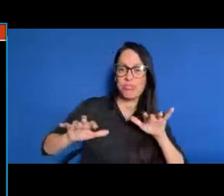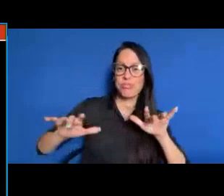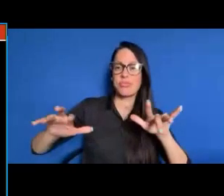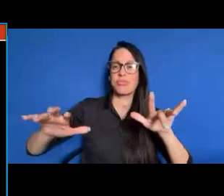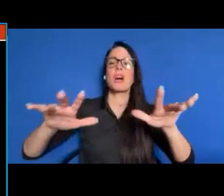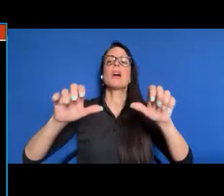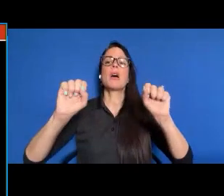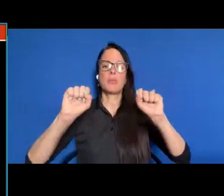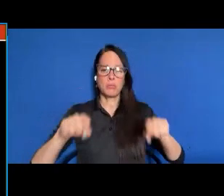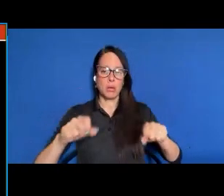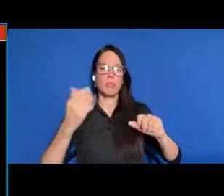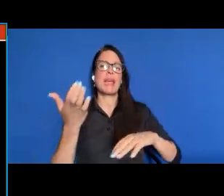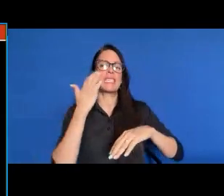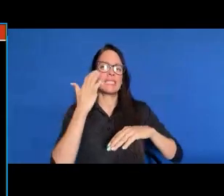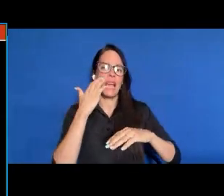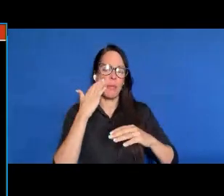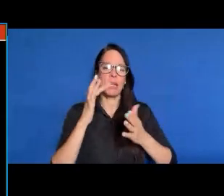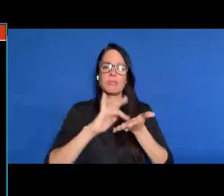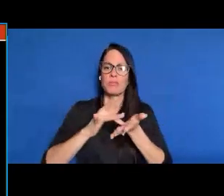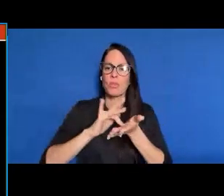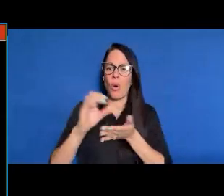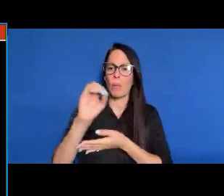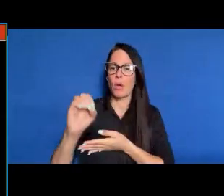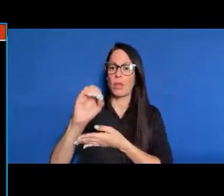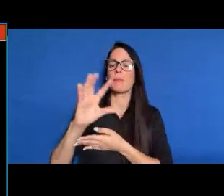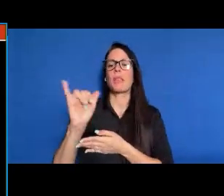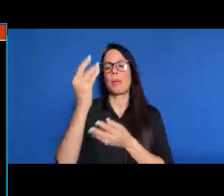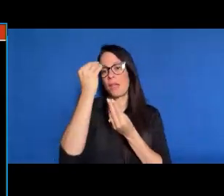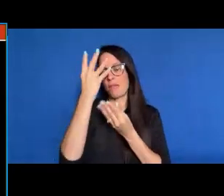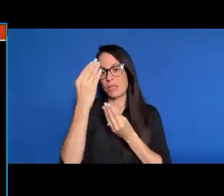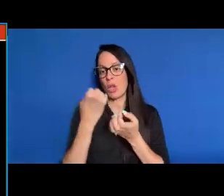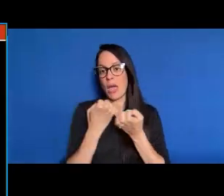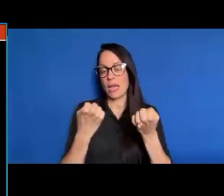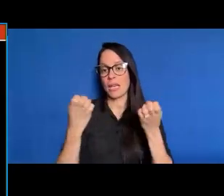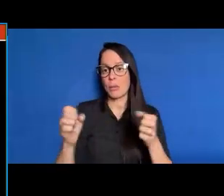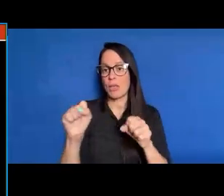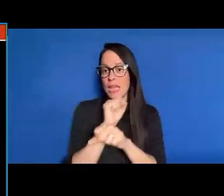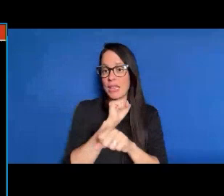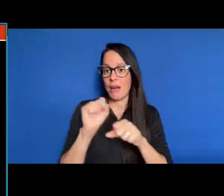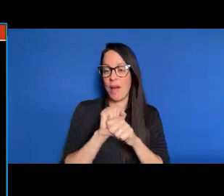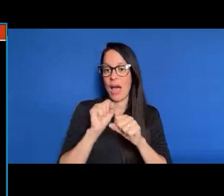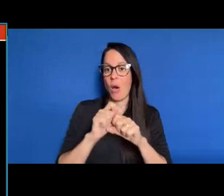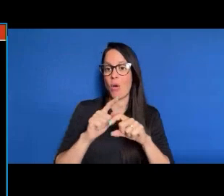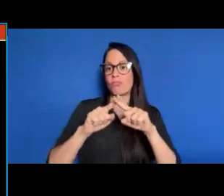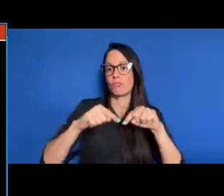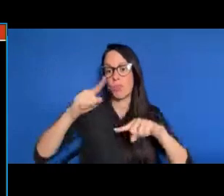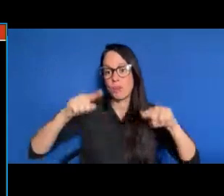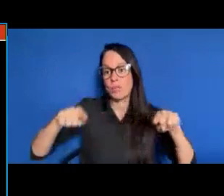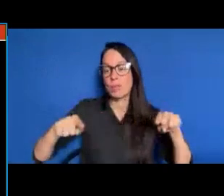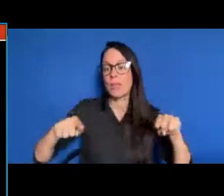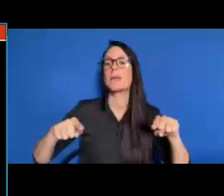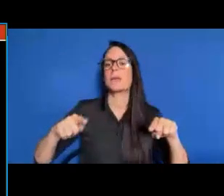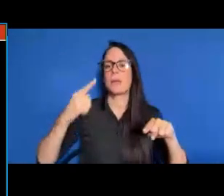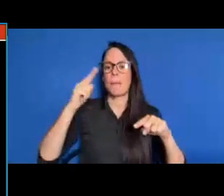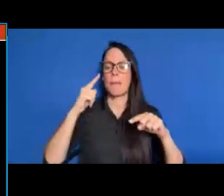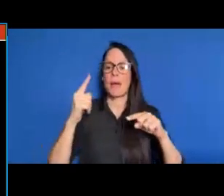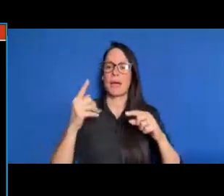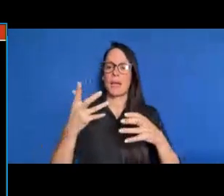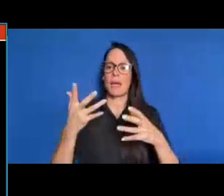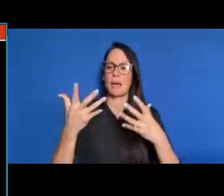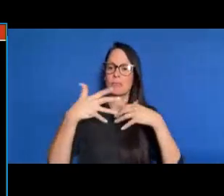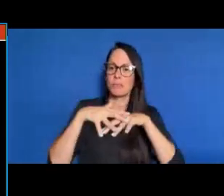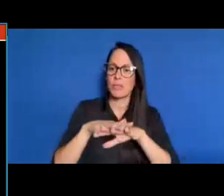la sustancia, conformación de equipos de trabajo multidisciplinarios para la integración integral, atención a